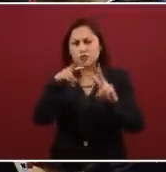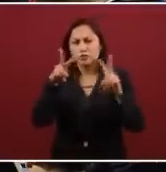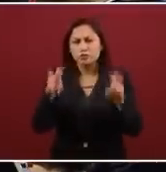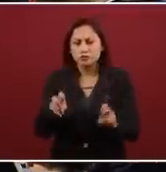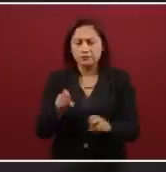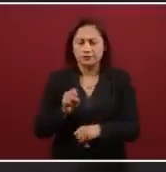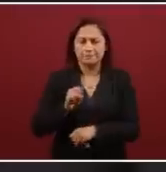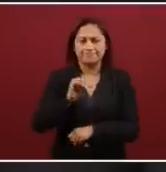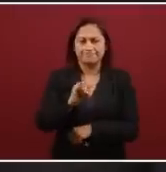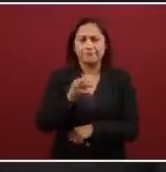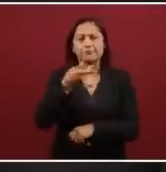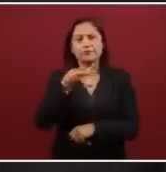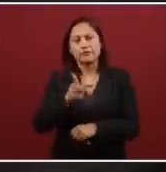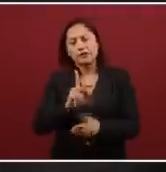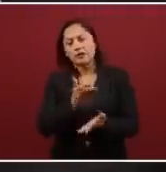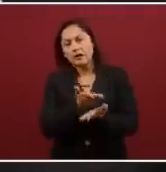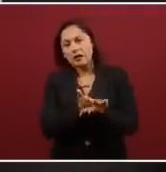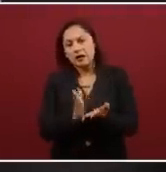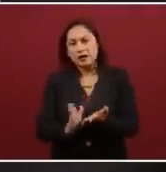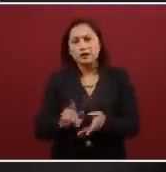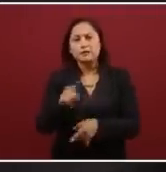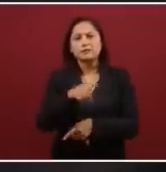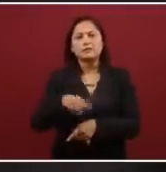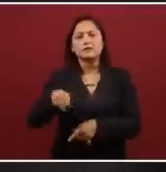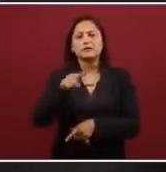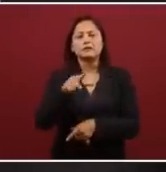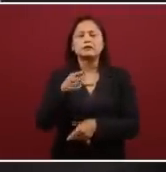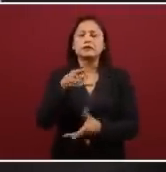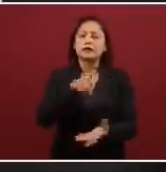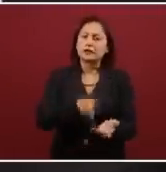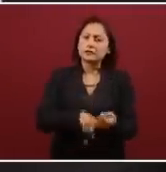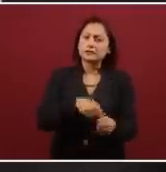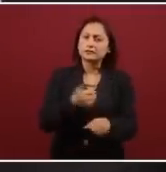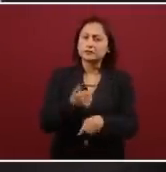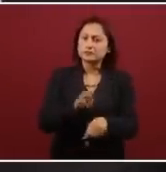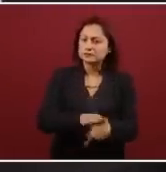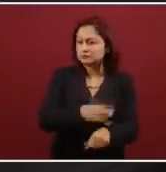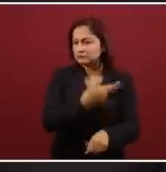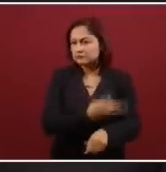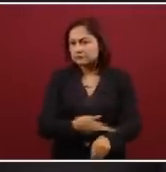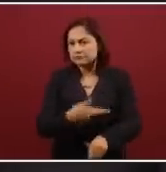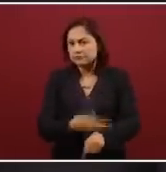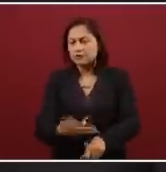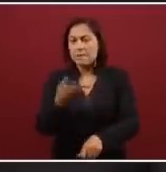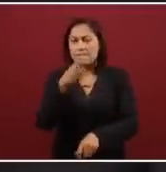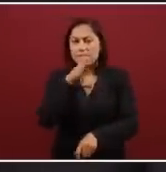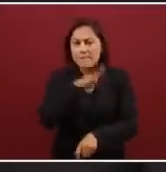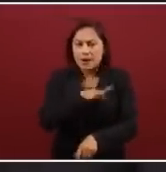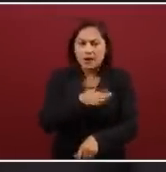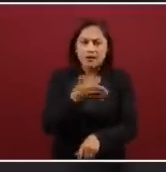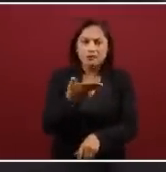la mala administración en el Seguro